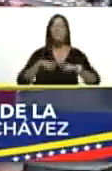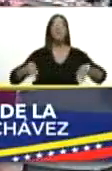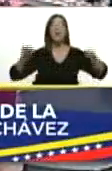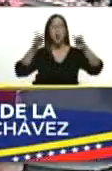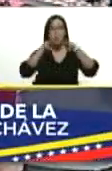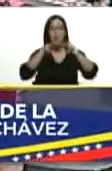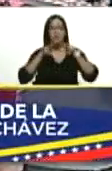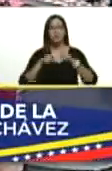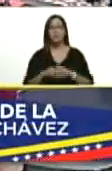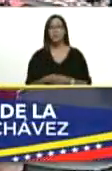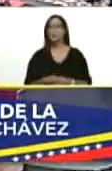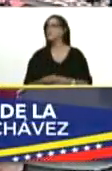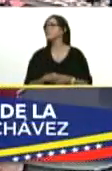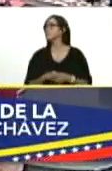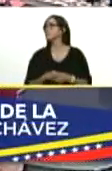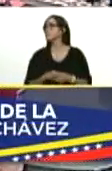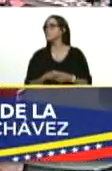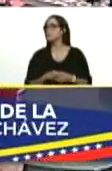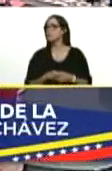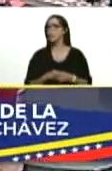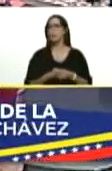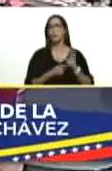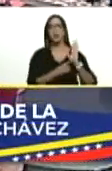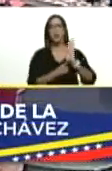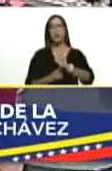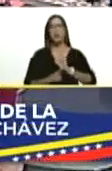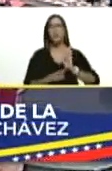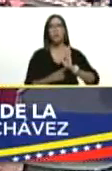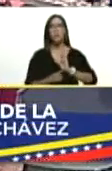valores con el ejemplo.